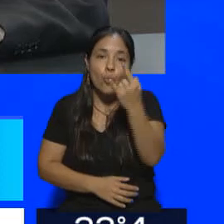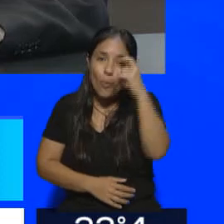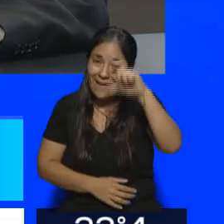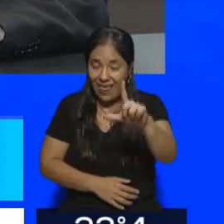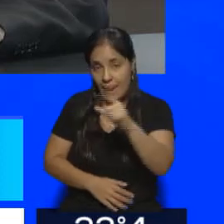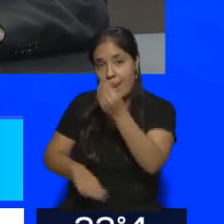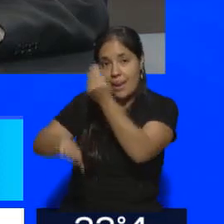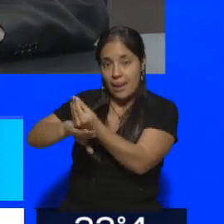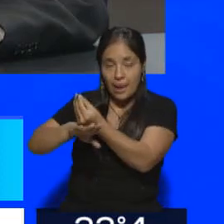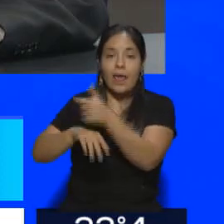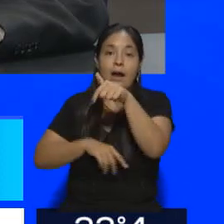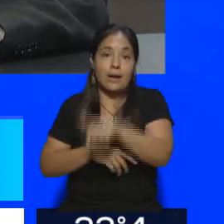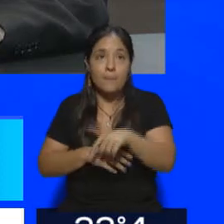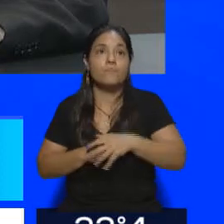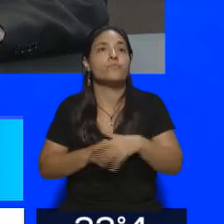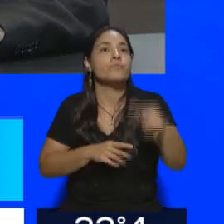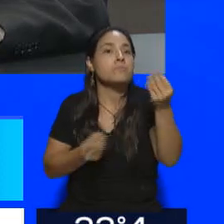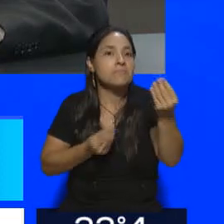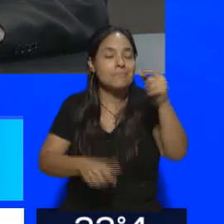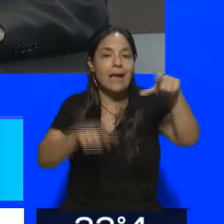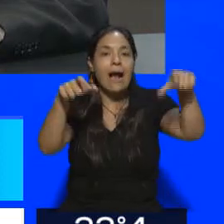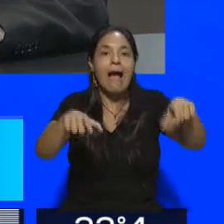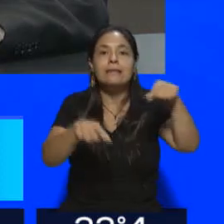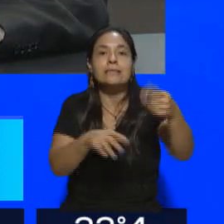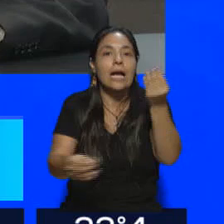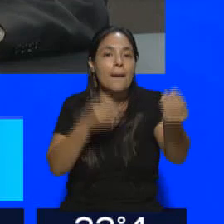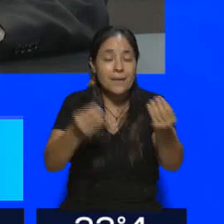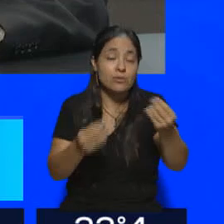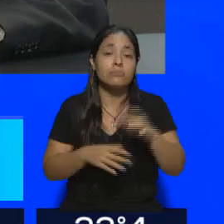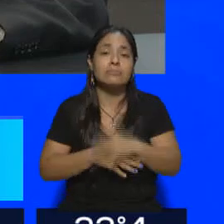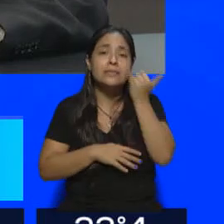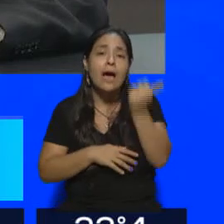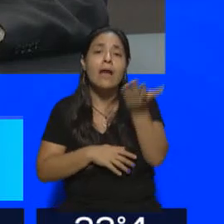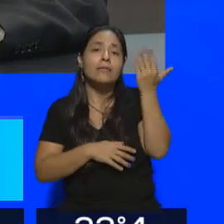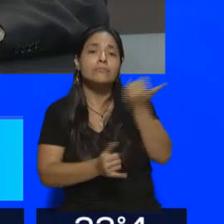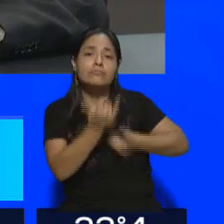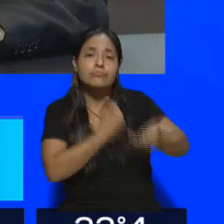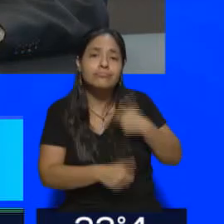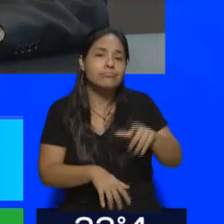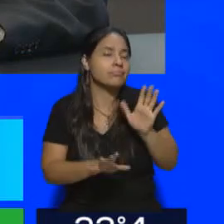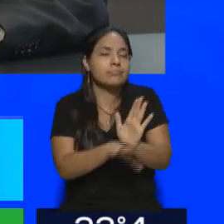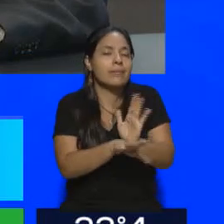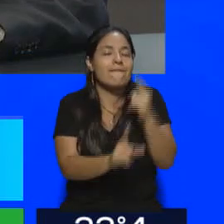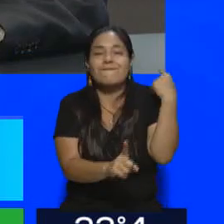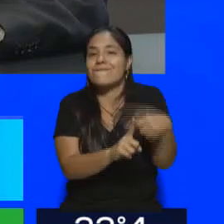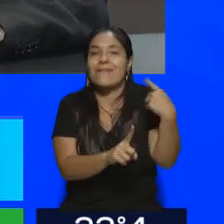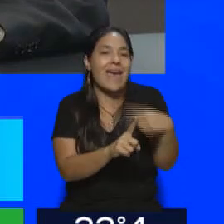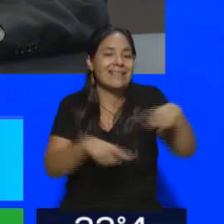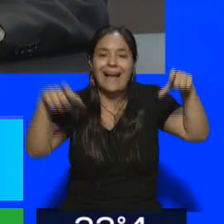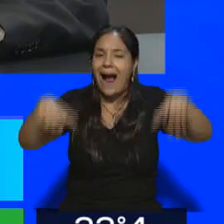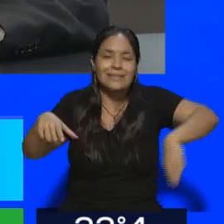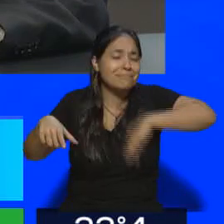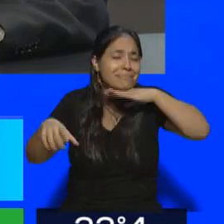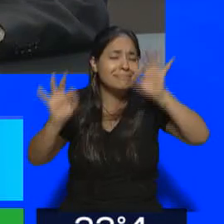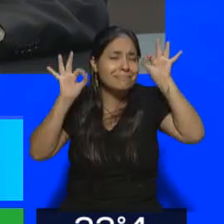las situaciones de lo que se vive ahora en el Malvinas. Entendemos, José Luis, por lo que nos manifestaste, una verdadera fiesta, un estadio casi lleno